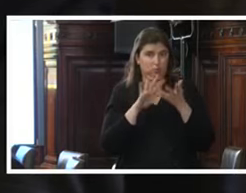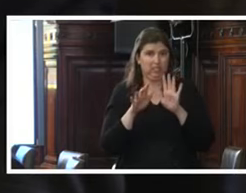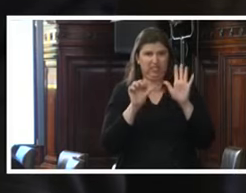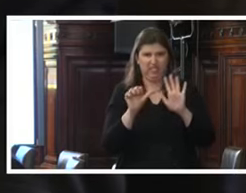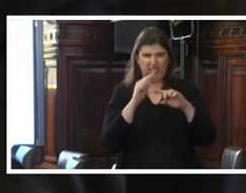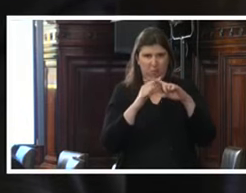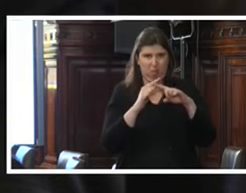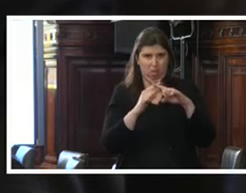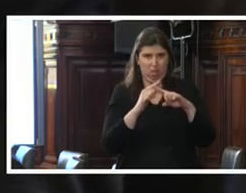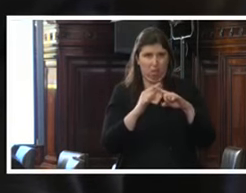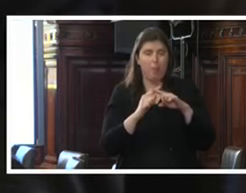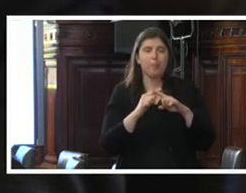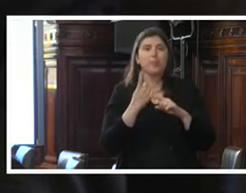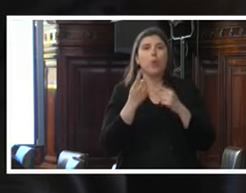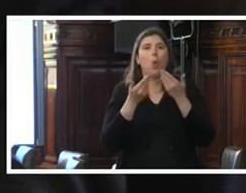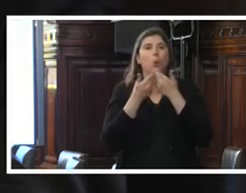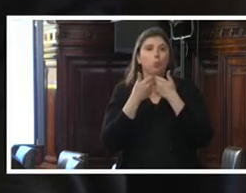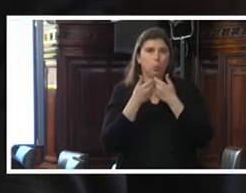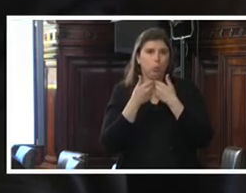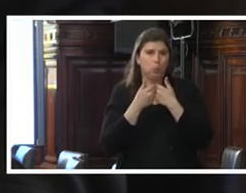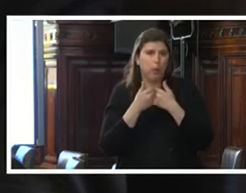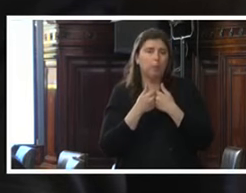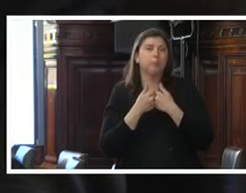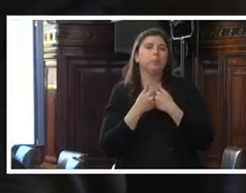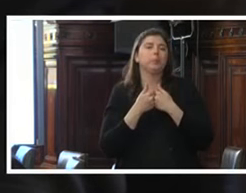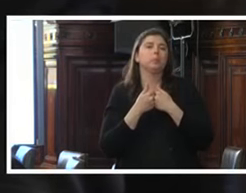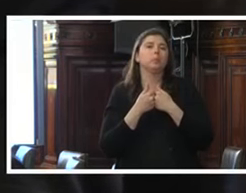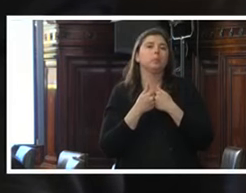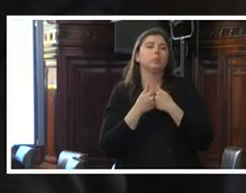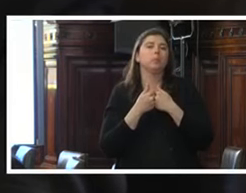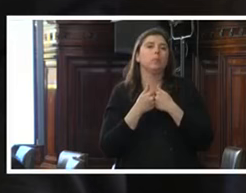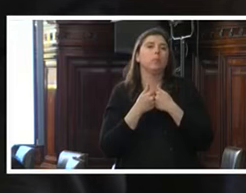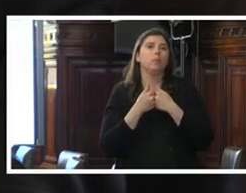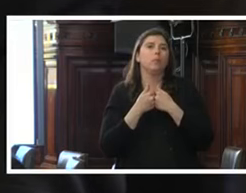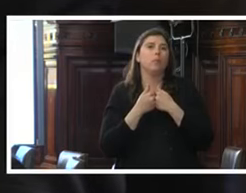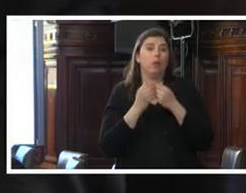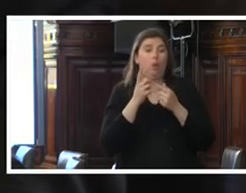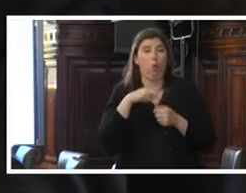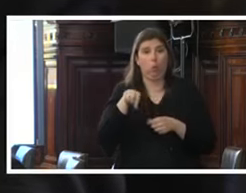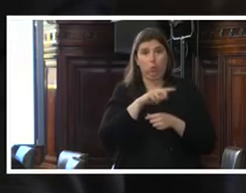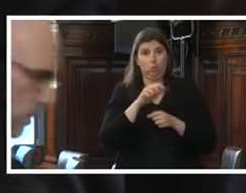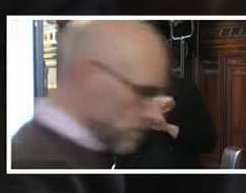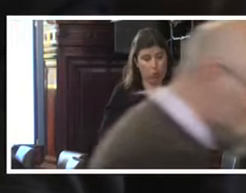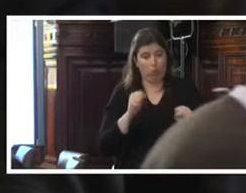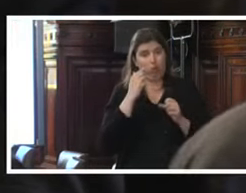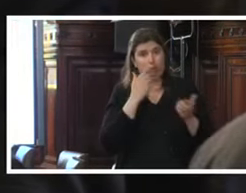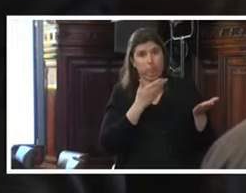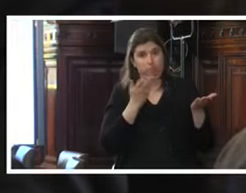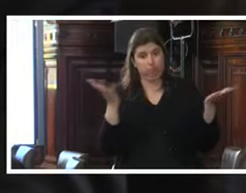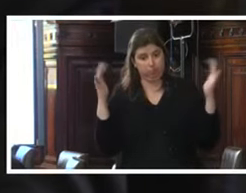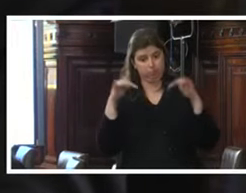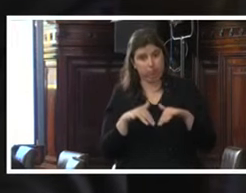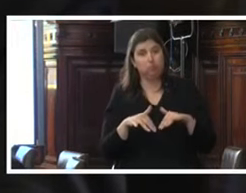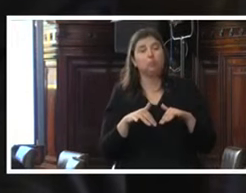en una consulta que están estados invitadas para estar en